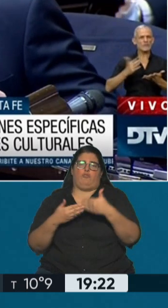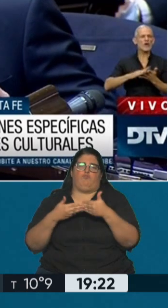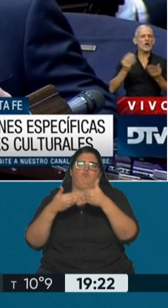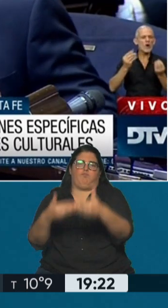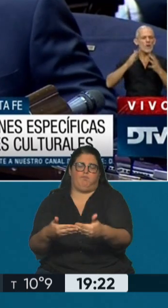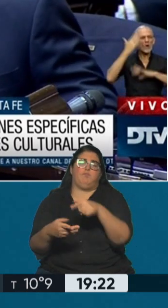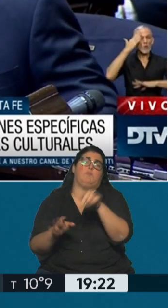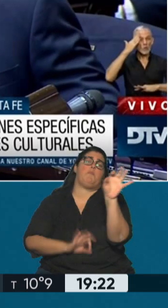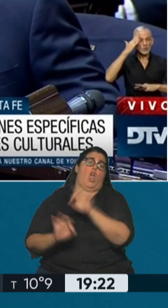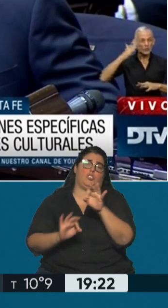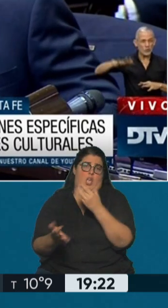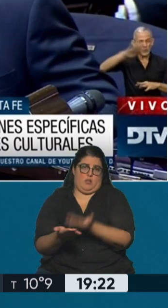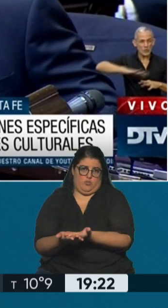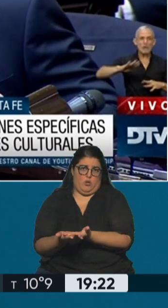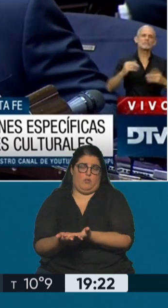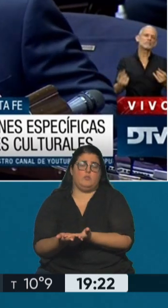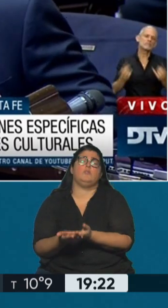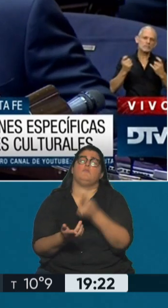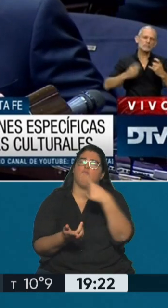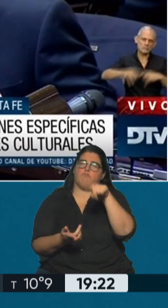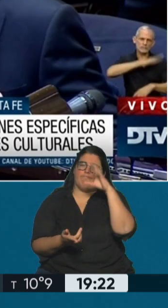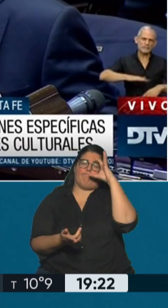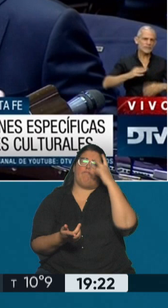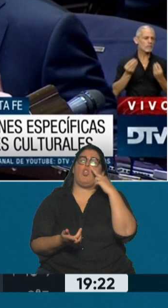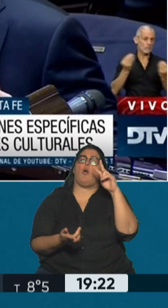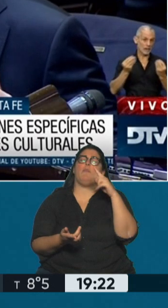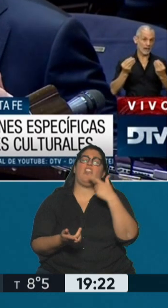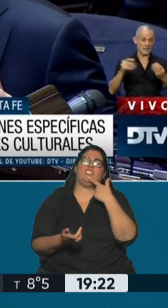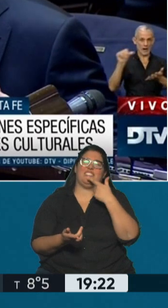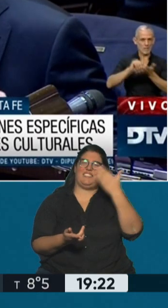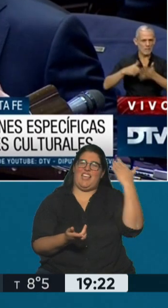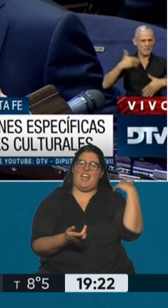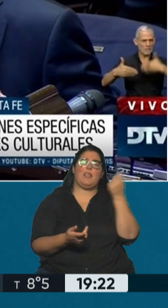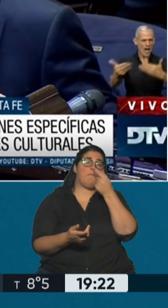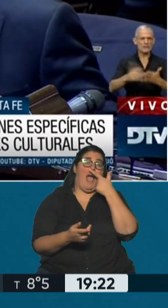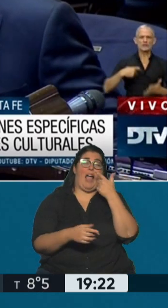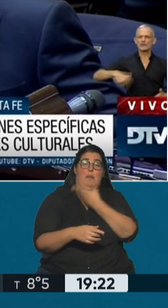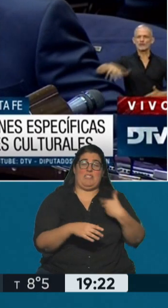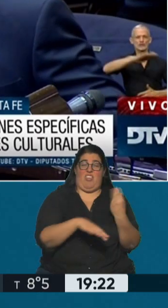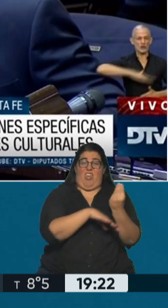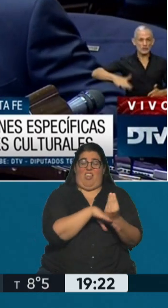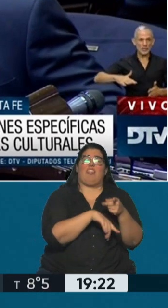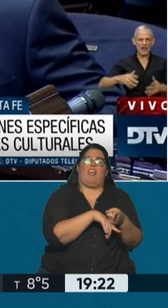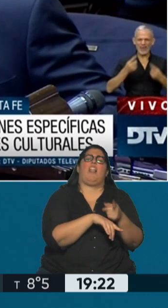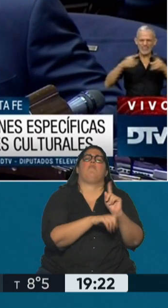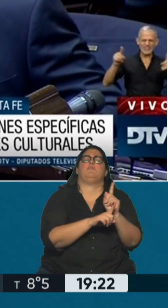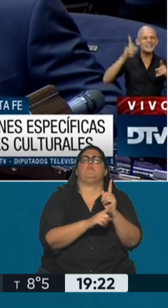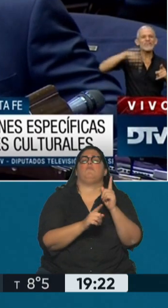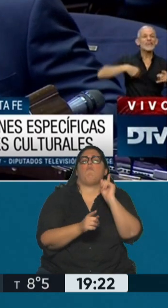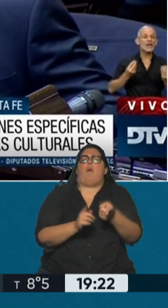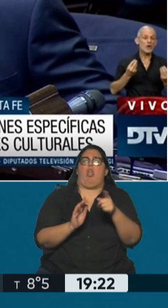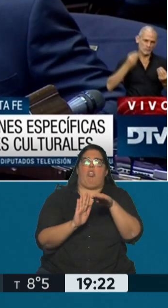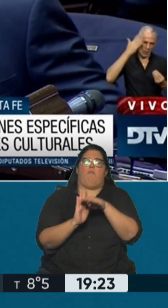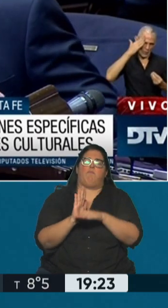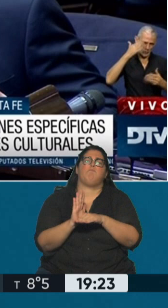el proyecto. Recordando que en el 2017, cuando Mauricio Macri era presidente, se estableció